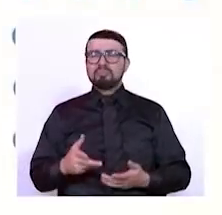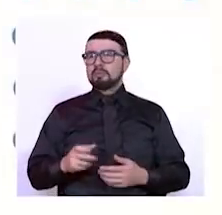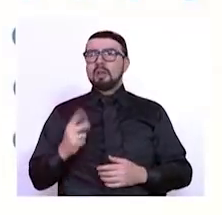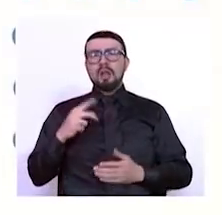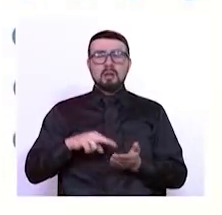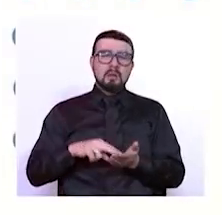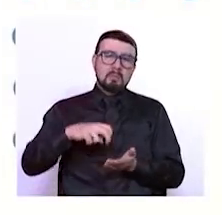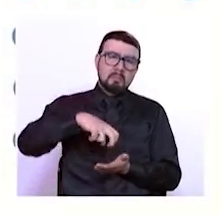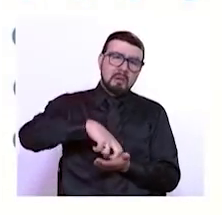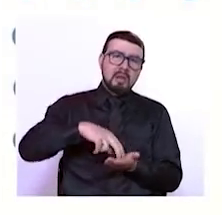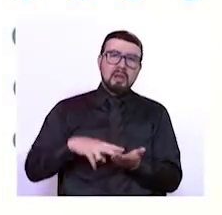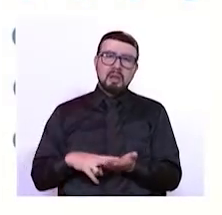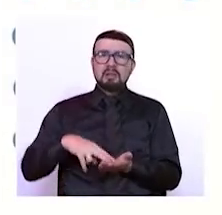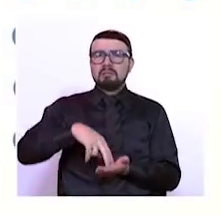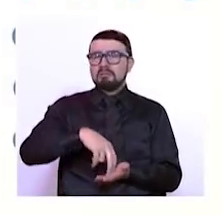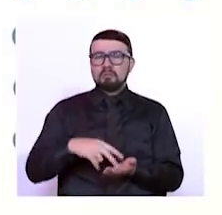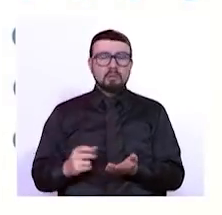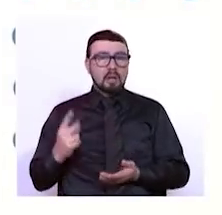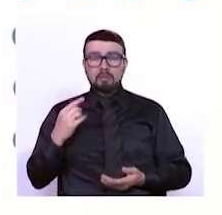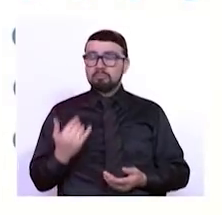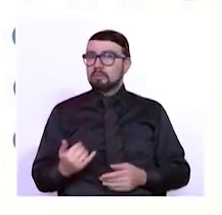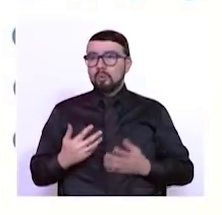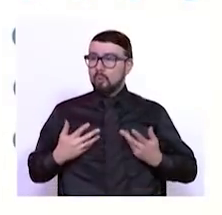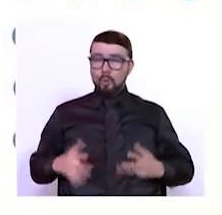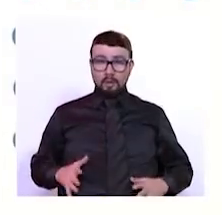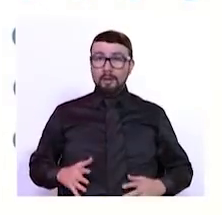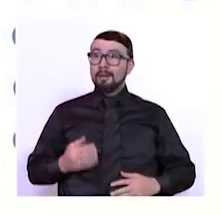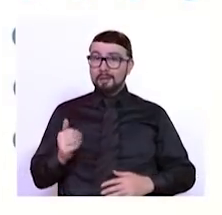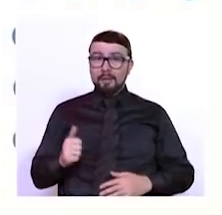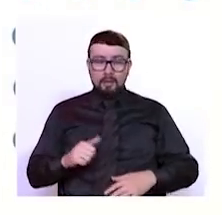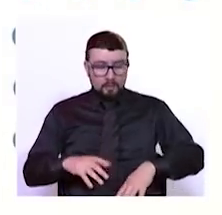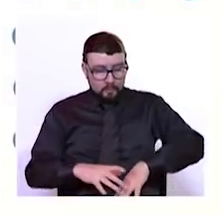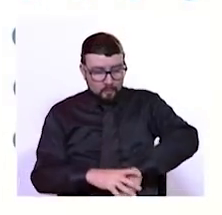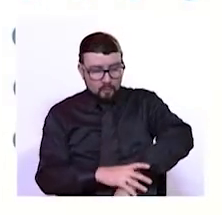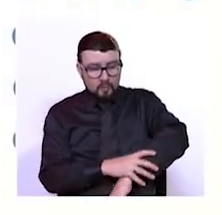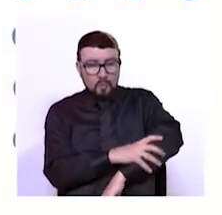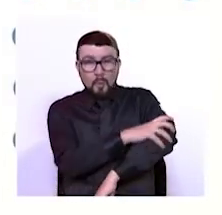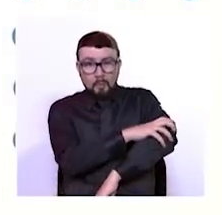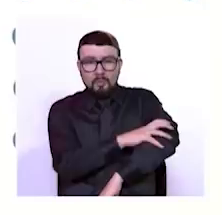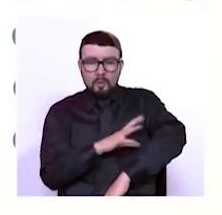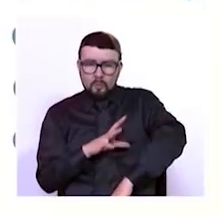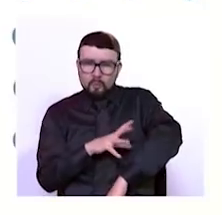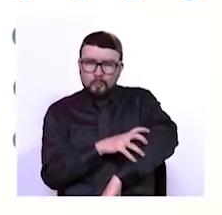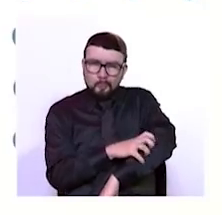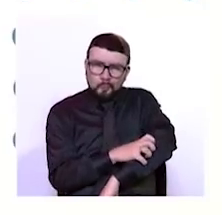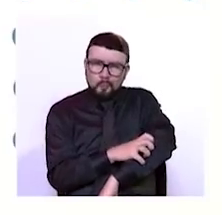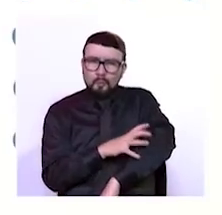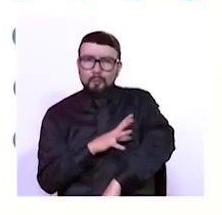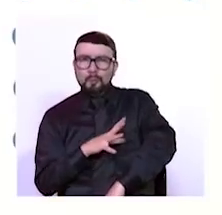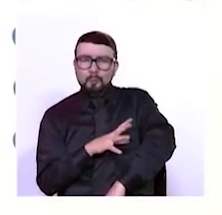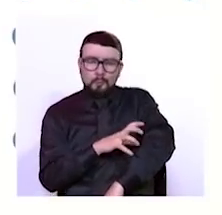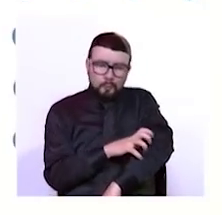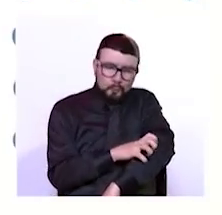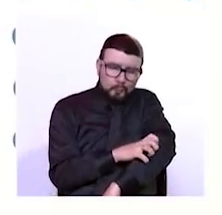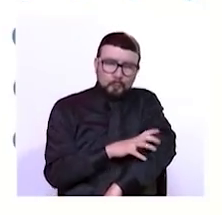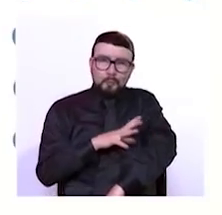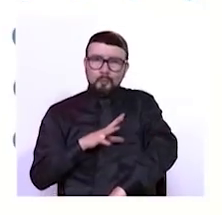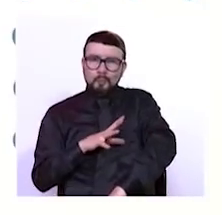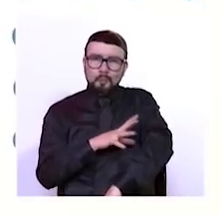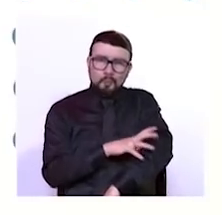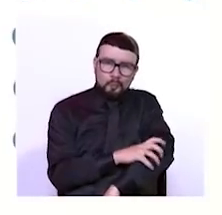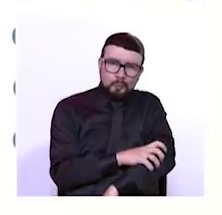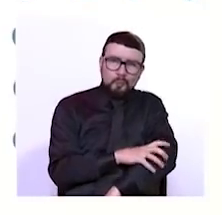se acuclilla, se está caminando, las medias van ejerciendo diversas presiones a lo largo de la